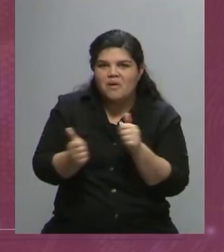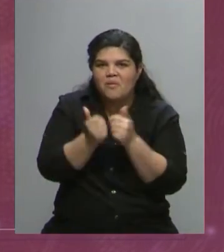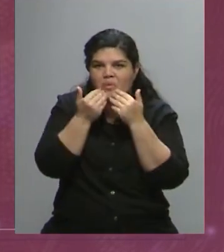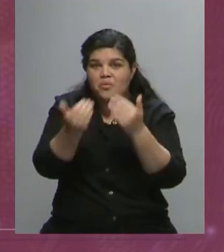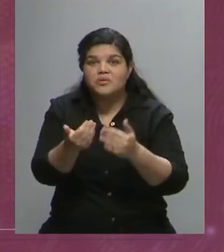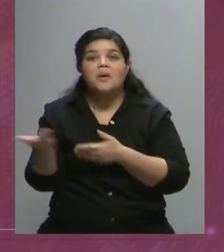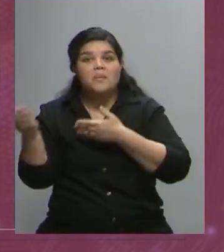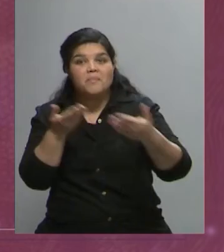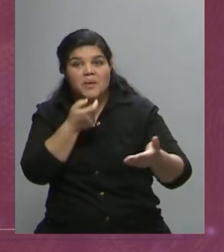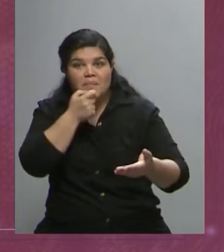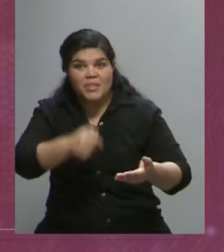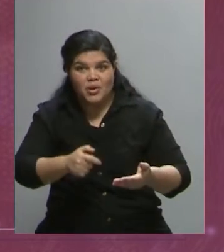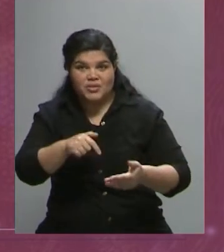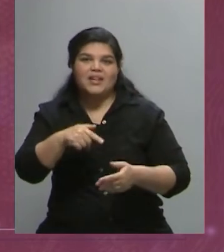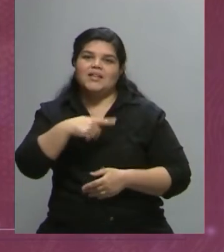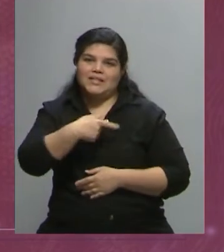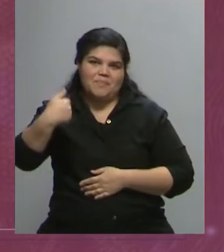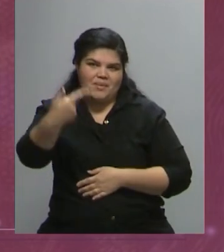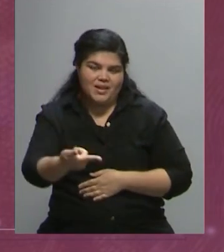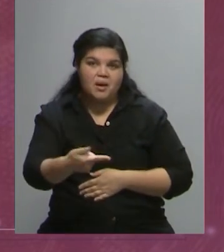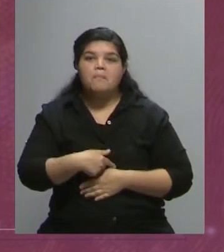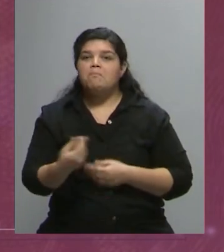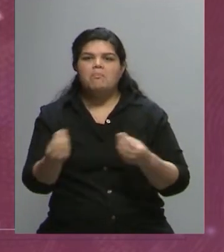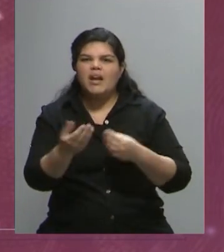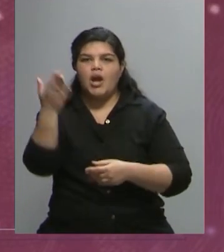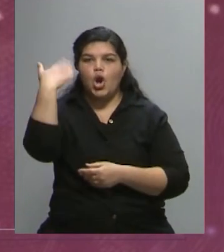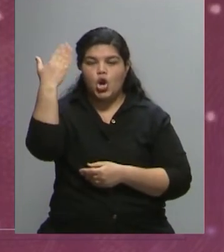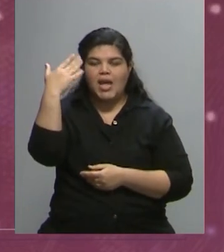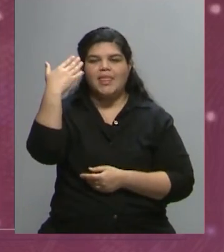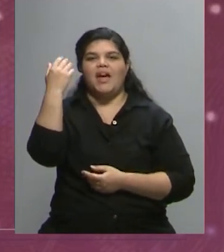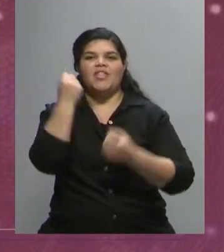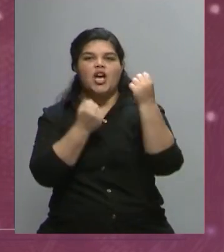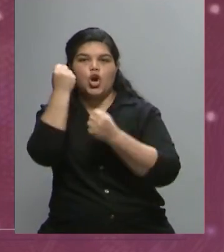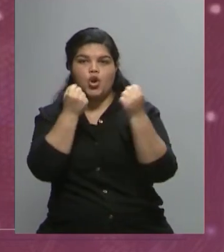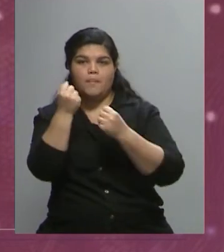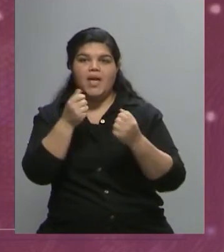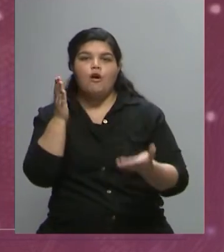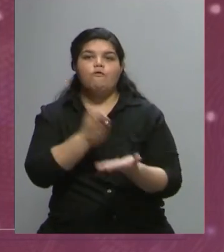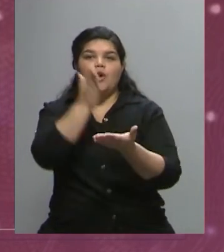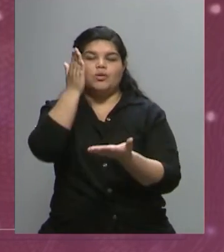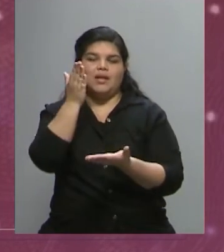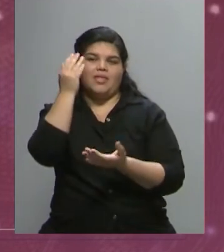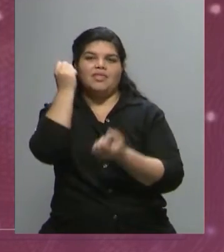bienvenido nuevamente a Mendoza la semana que viene para ser parte de estas jornadas de Ciencias Económicas acá en la Facultad de Ciencias